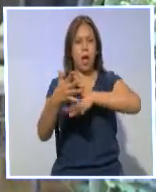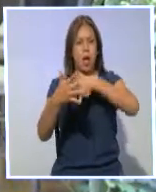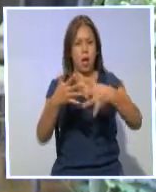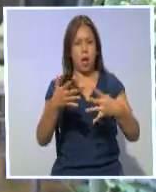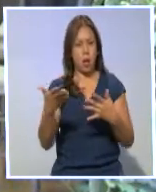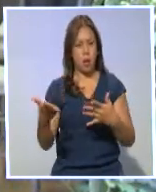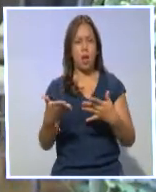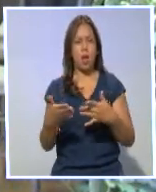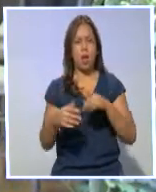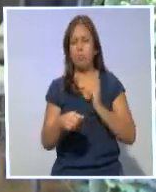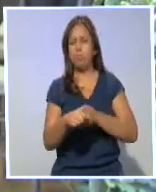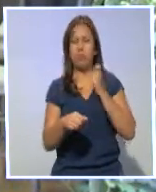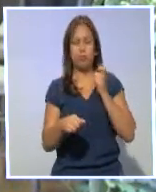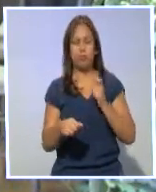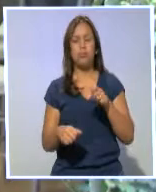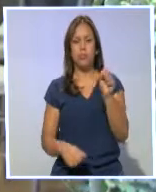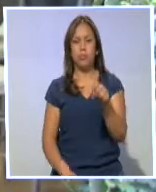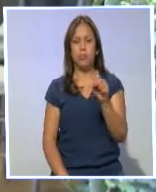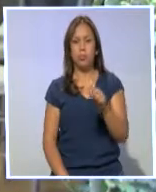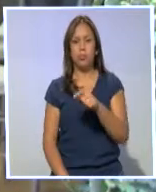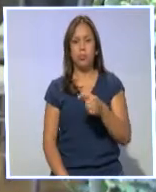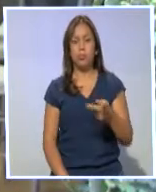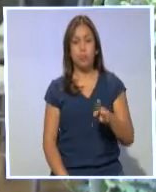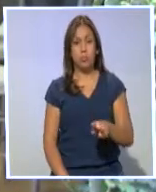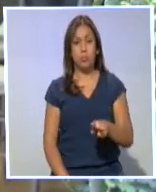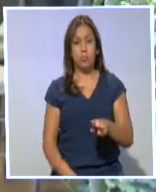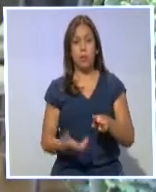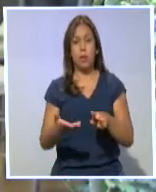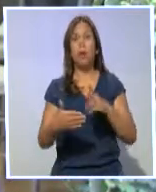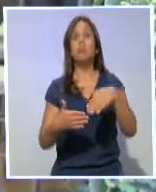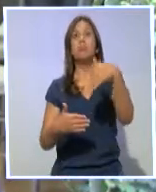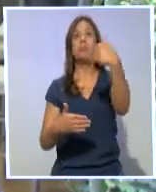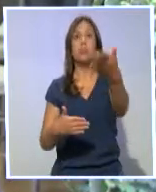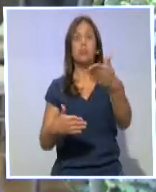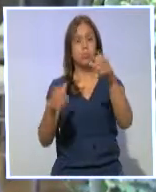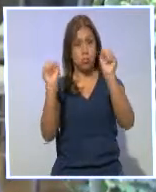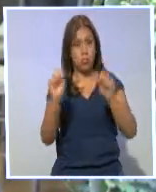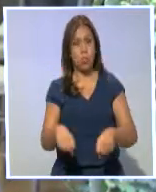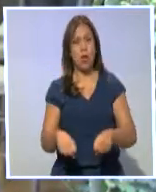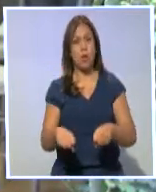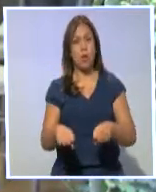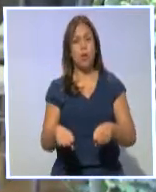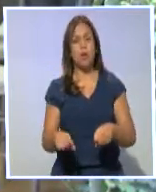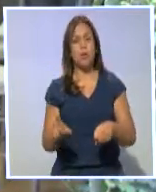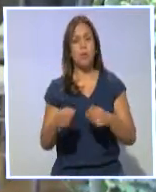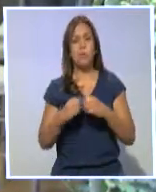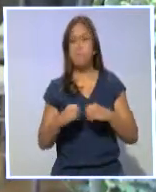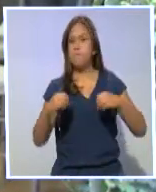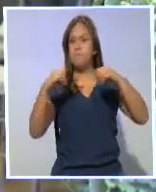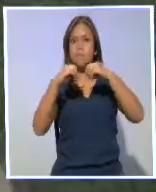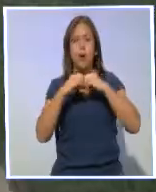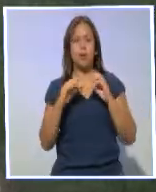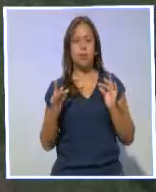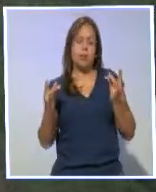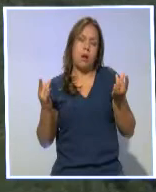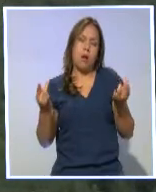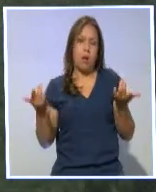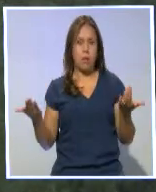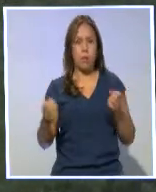calendario muy bien definido, para que la tarea de seguimiento a posteriori sea mucho más eficiente.